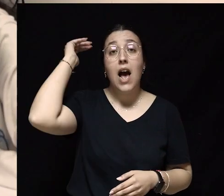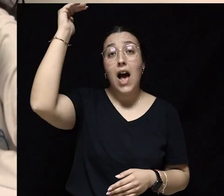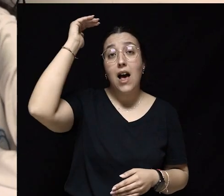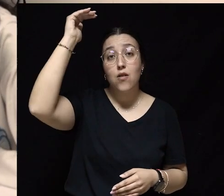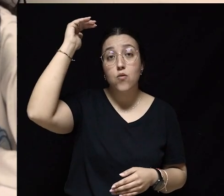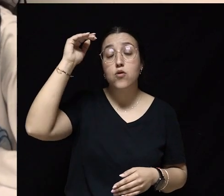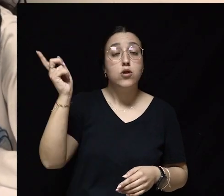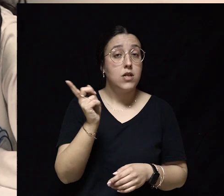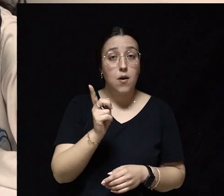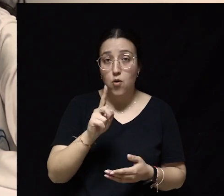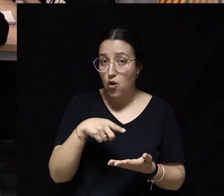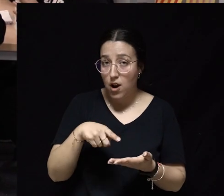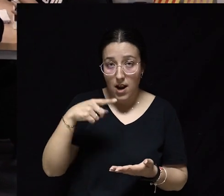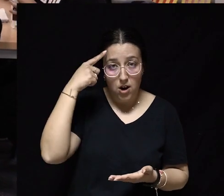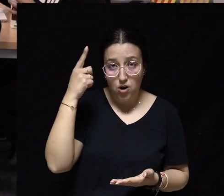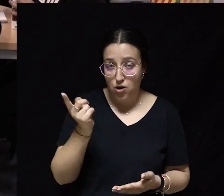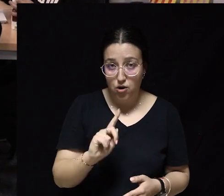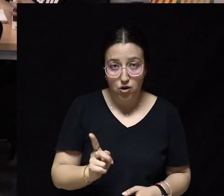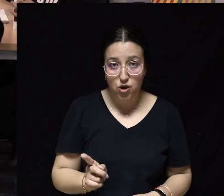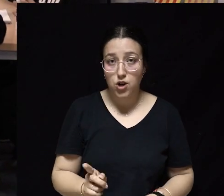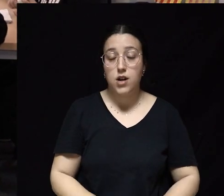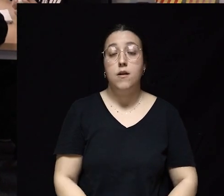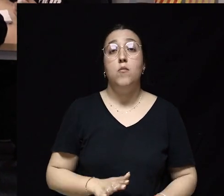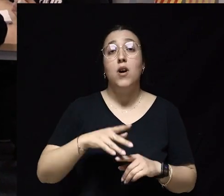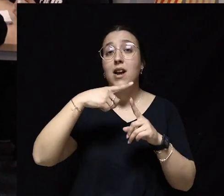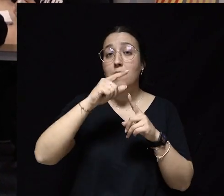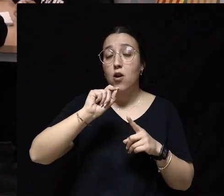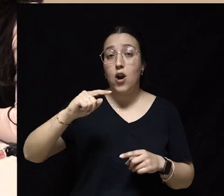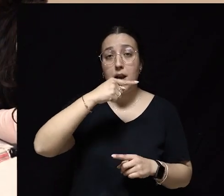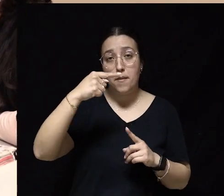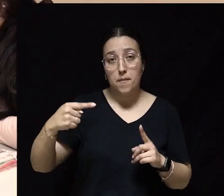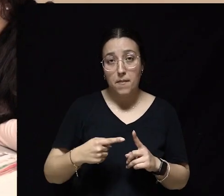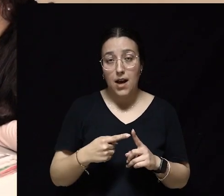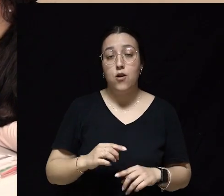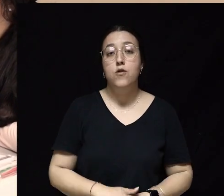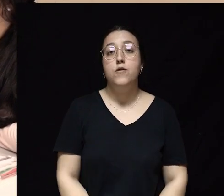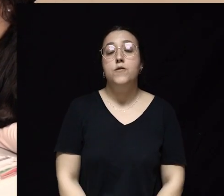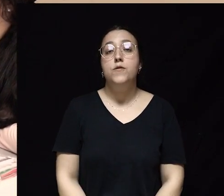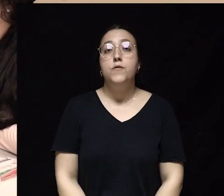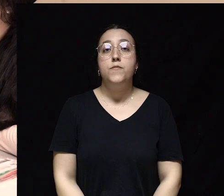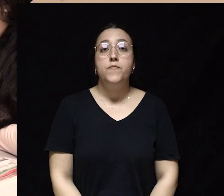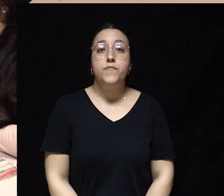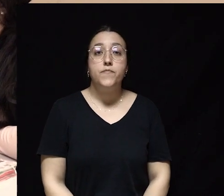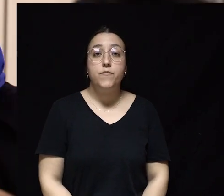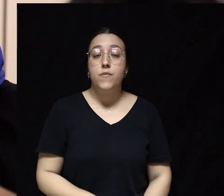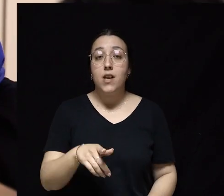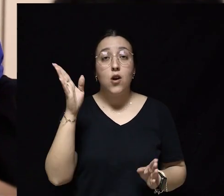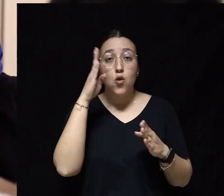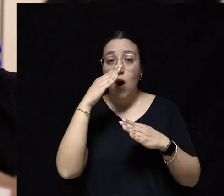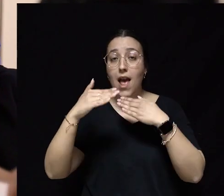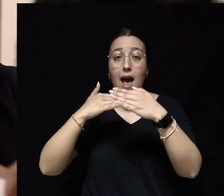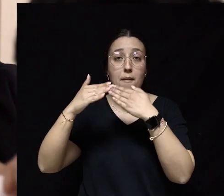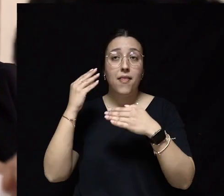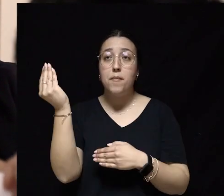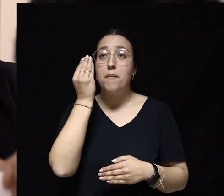niños, infelizmente, no leen. Los adultos, de la misma manera, tampoco se emplean en tan noble tarea. Aquí los